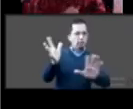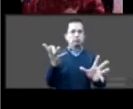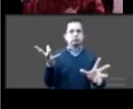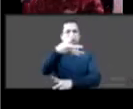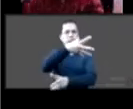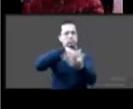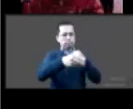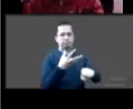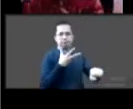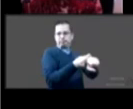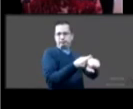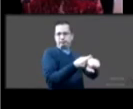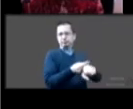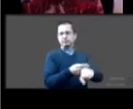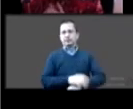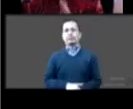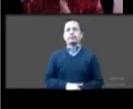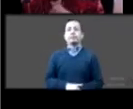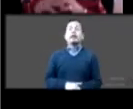que nosotros estamos,